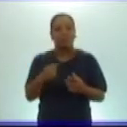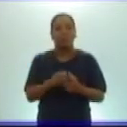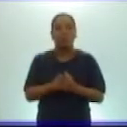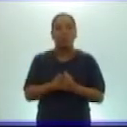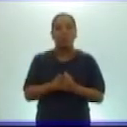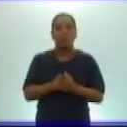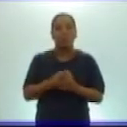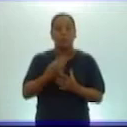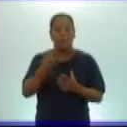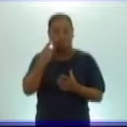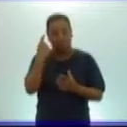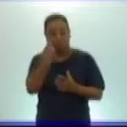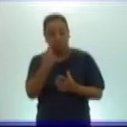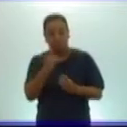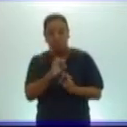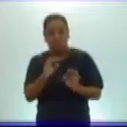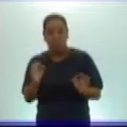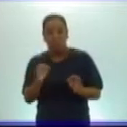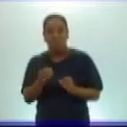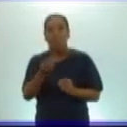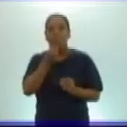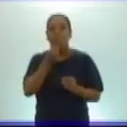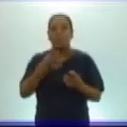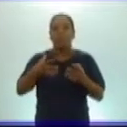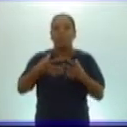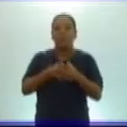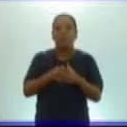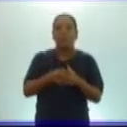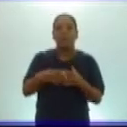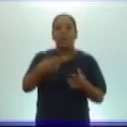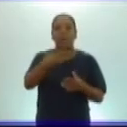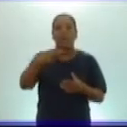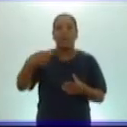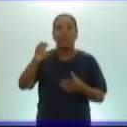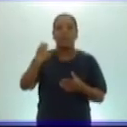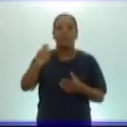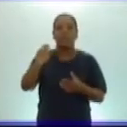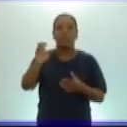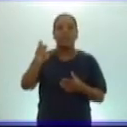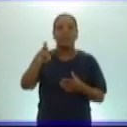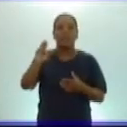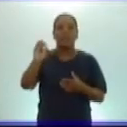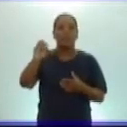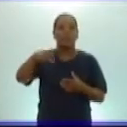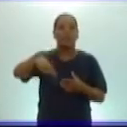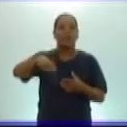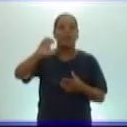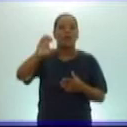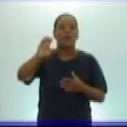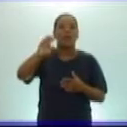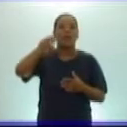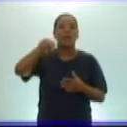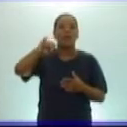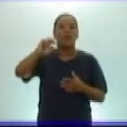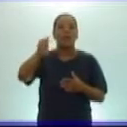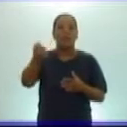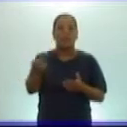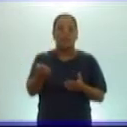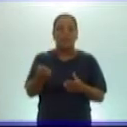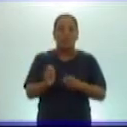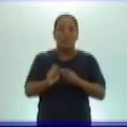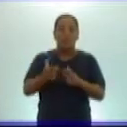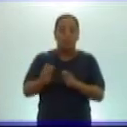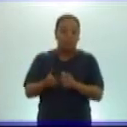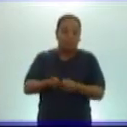externo, la podemos clasificar como una mezcla heterogénea. Y por ejemplo, cuando botamos el agua, ¿qué estamos haciendo? Estamos haciendo